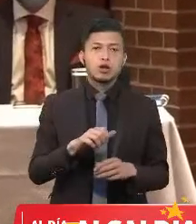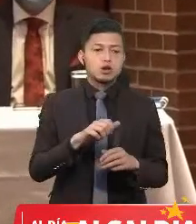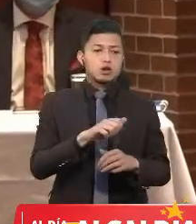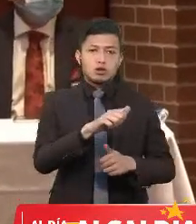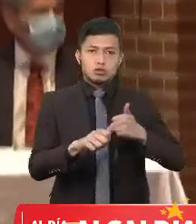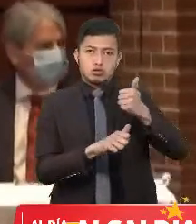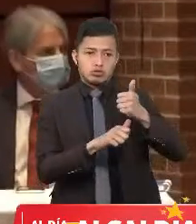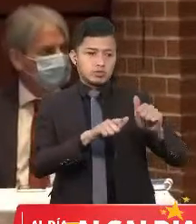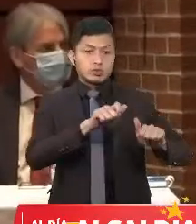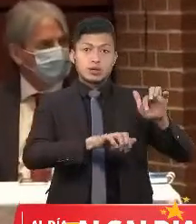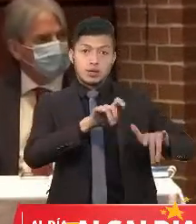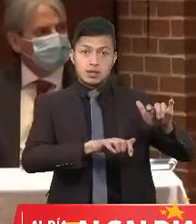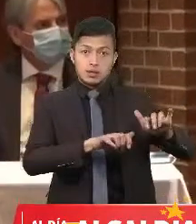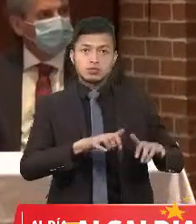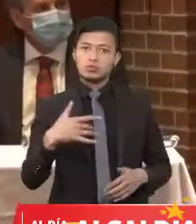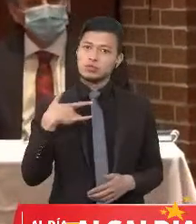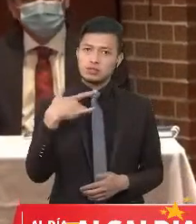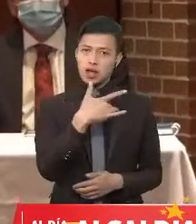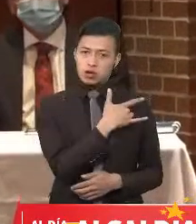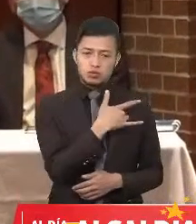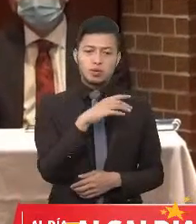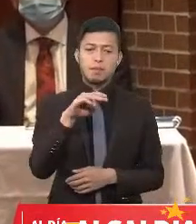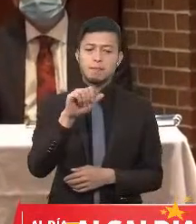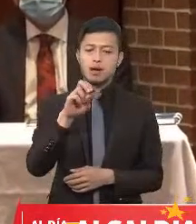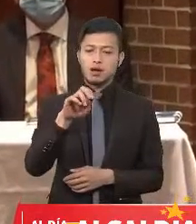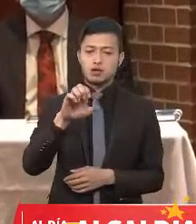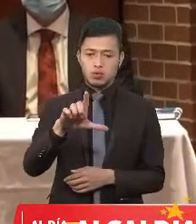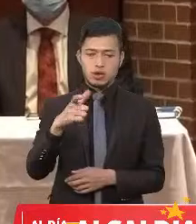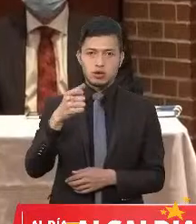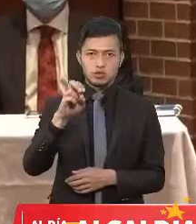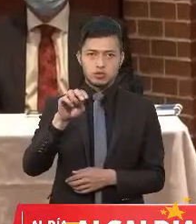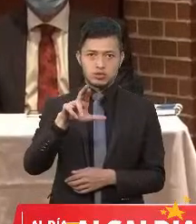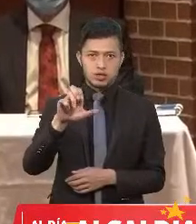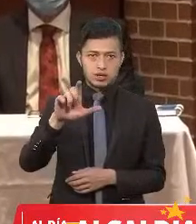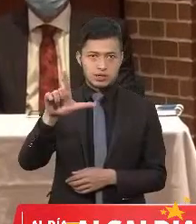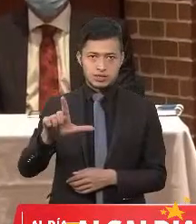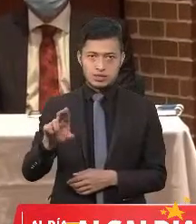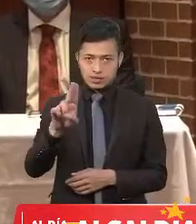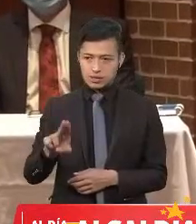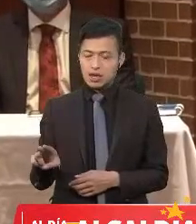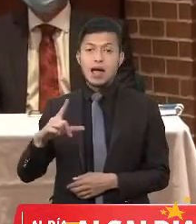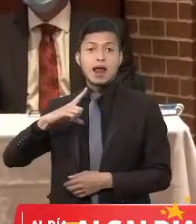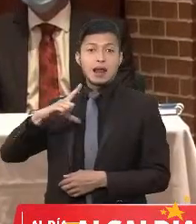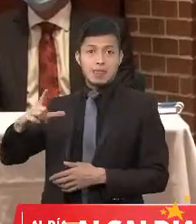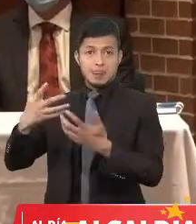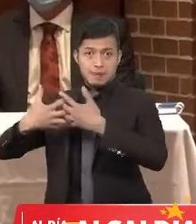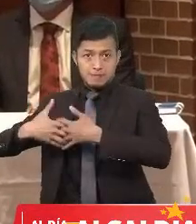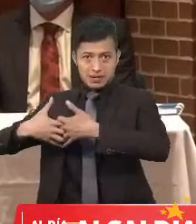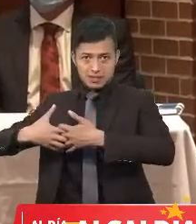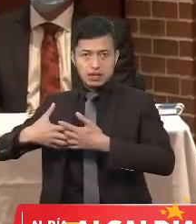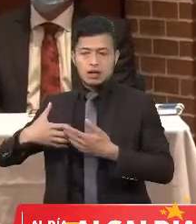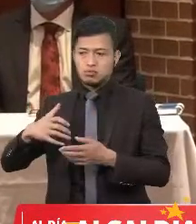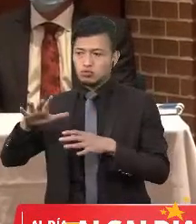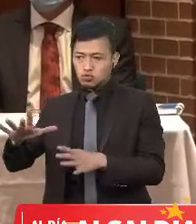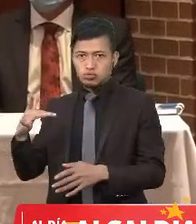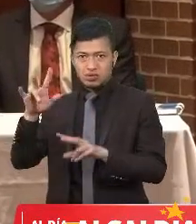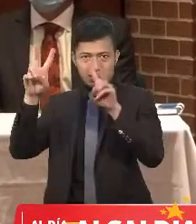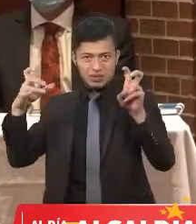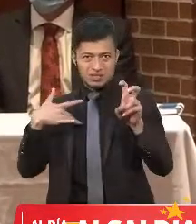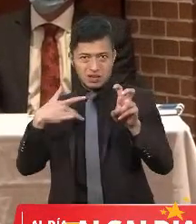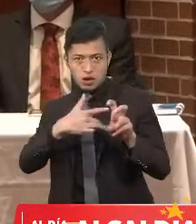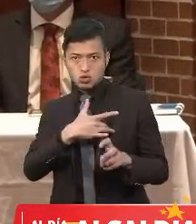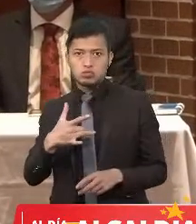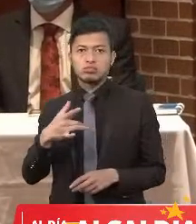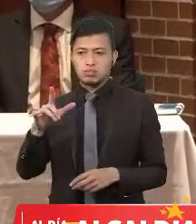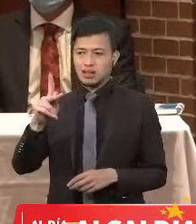y Aseguramiento, Manuel González, líder de la empresa Moncada Holding para los temas de salud, Catherine Rueda, líder en